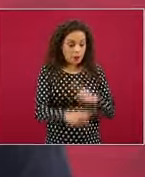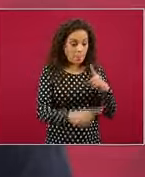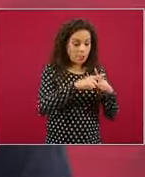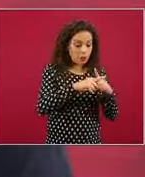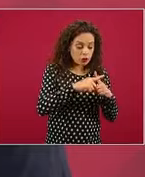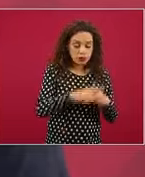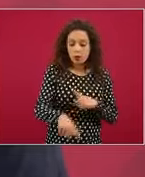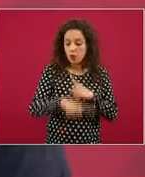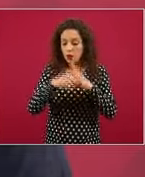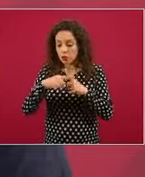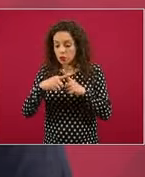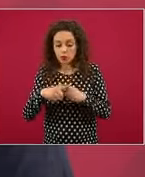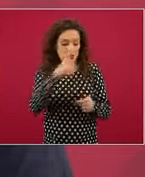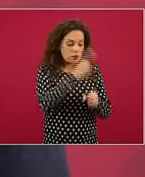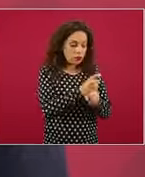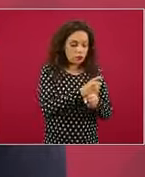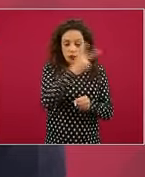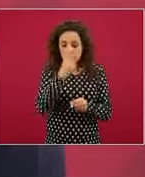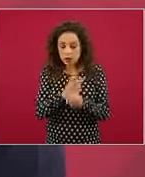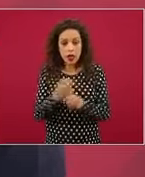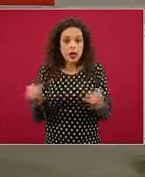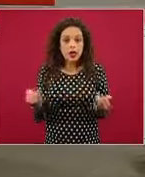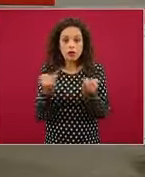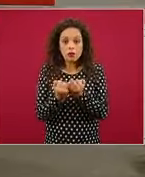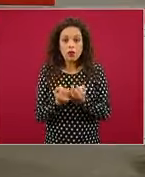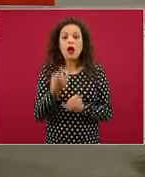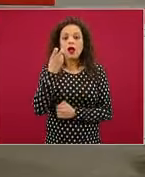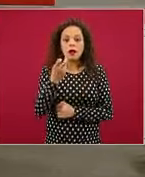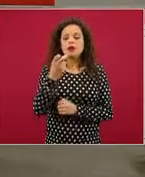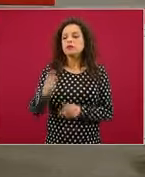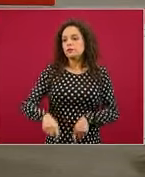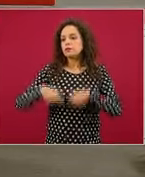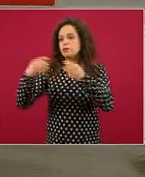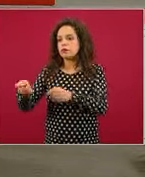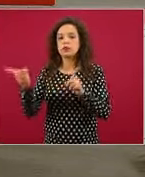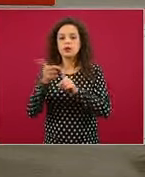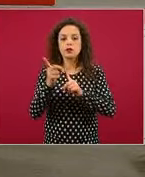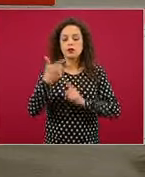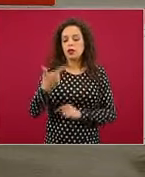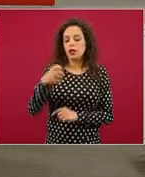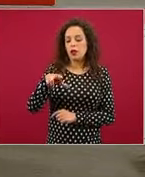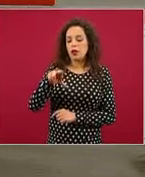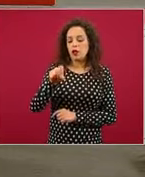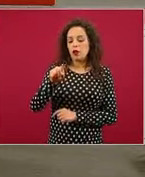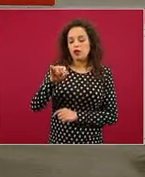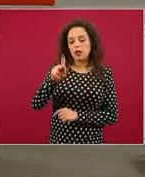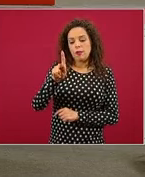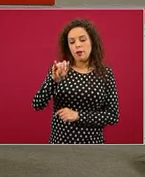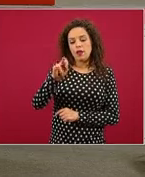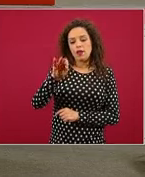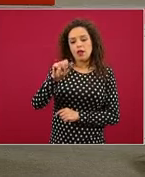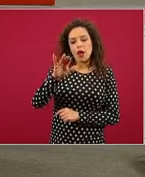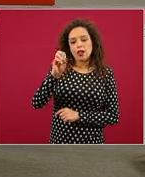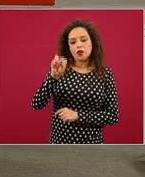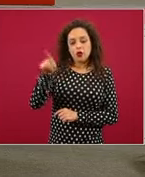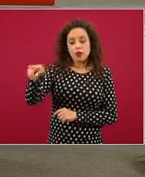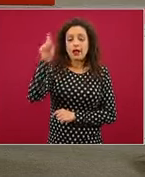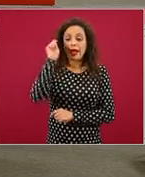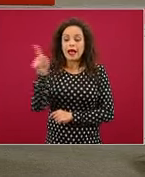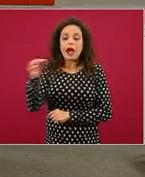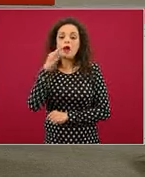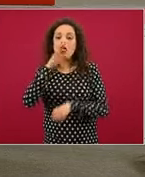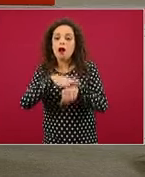primera y la segunda, estas se irán a genotipificación. Y la genotipificación entonces es la que dirá si